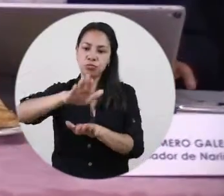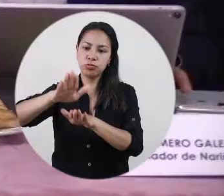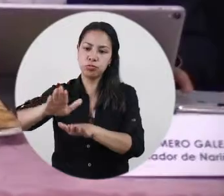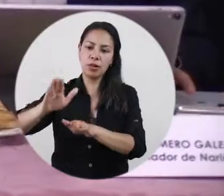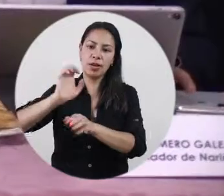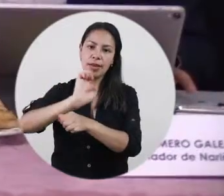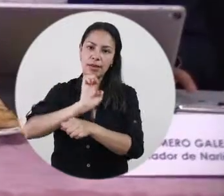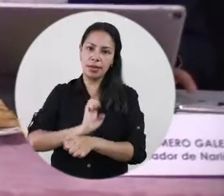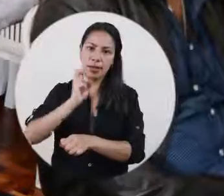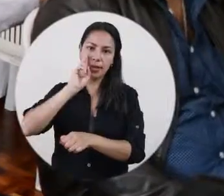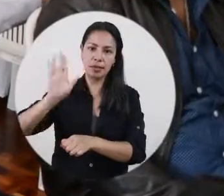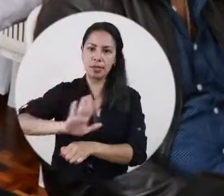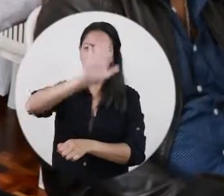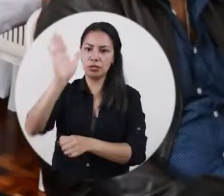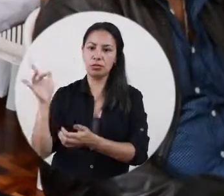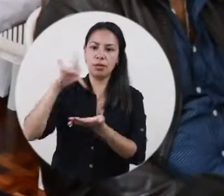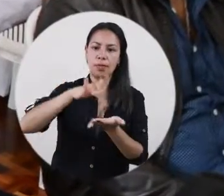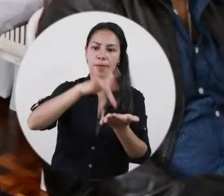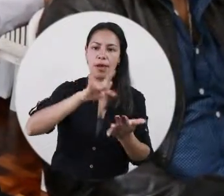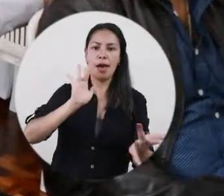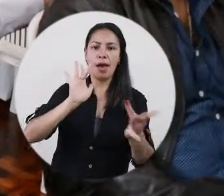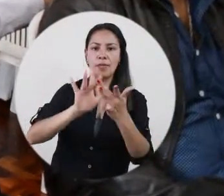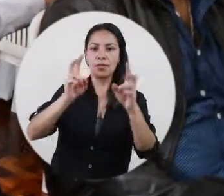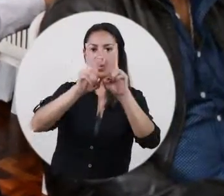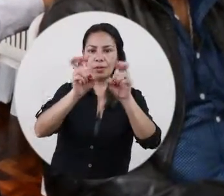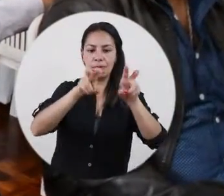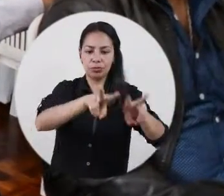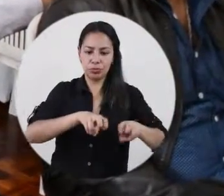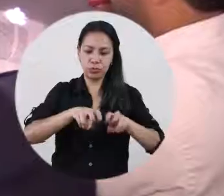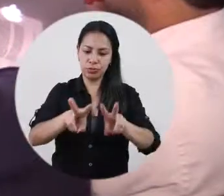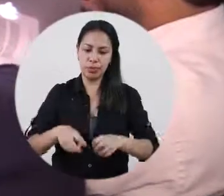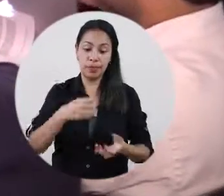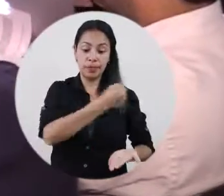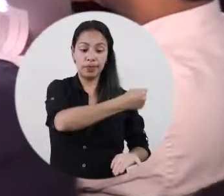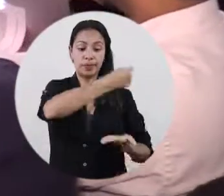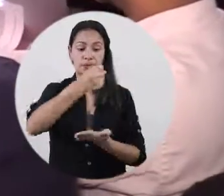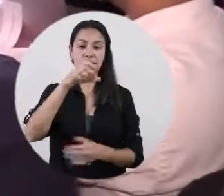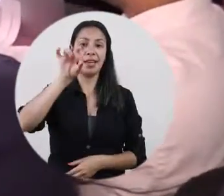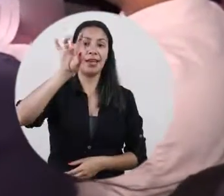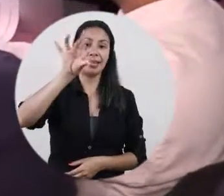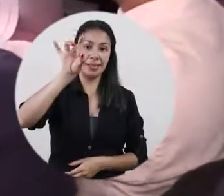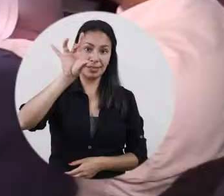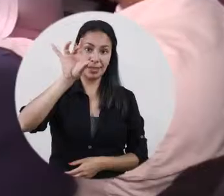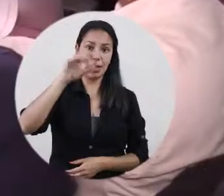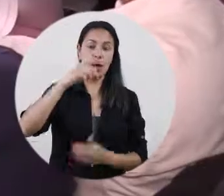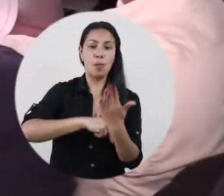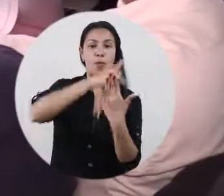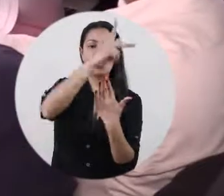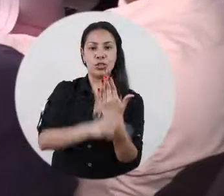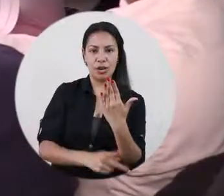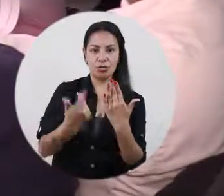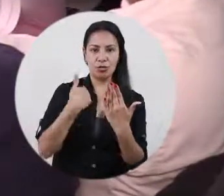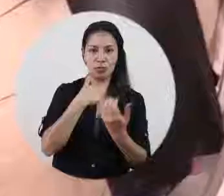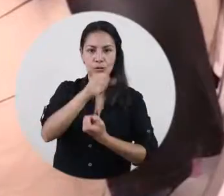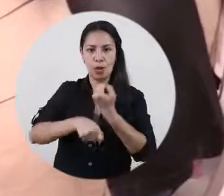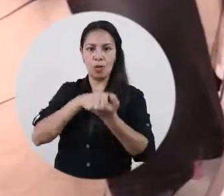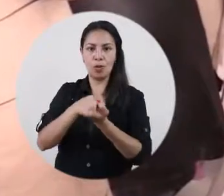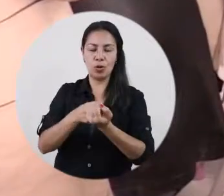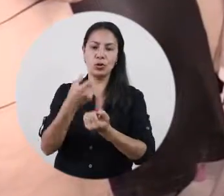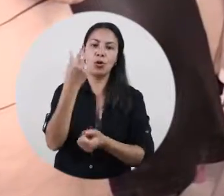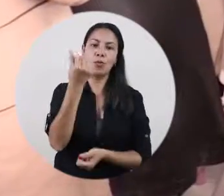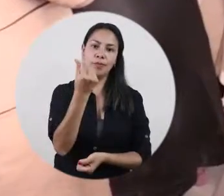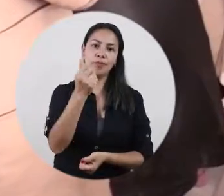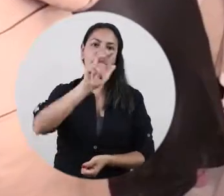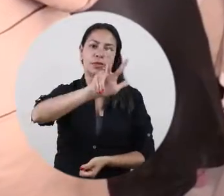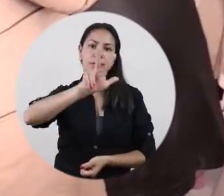representantes de entidades nacionales afines al sector agropecuario además se financiarán 15 proyectos productivos por